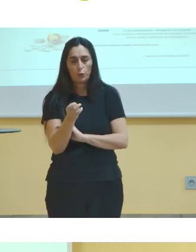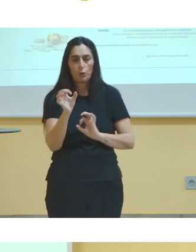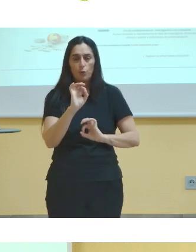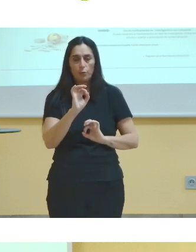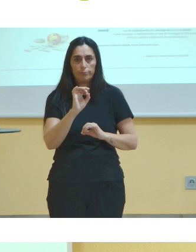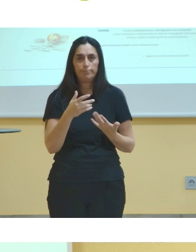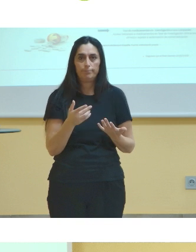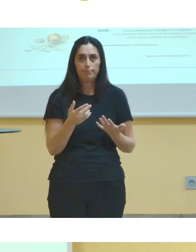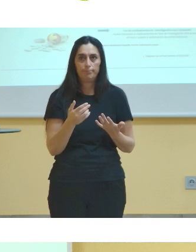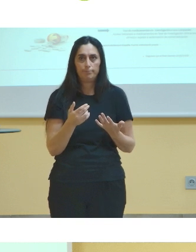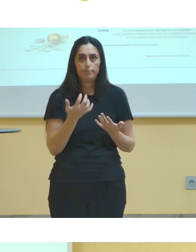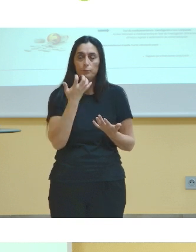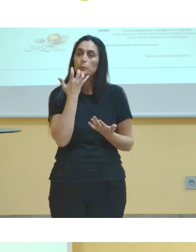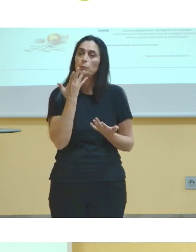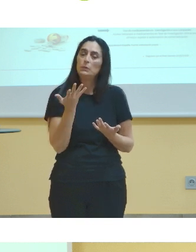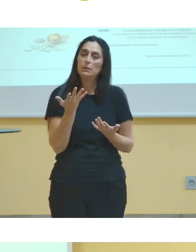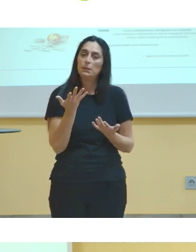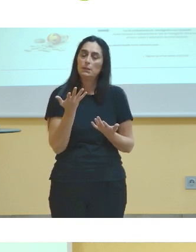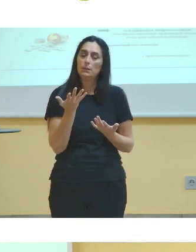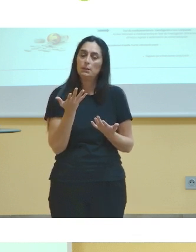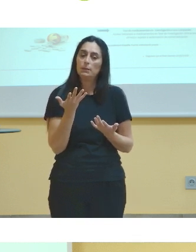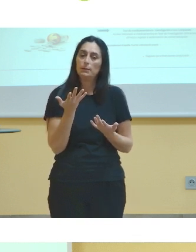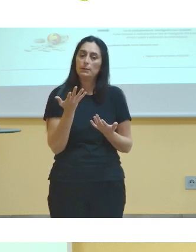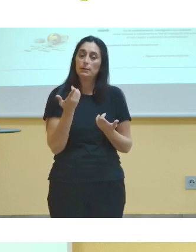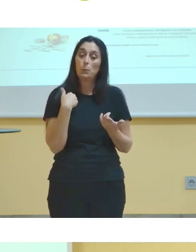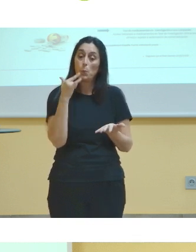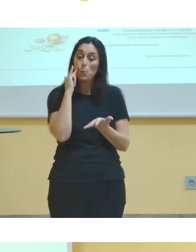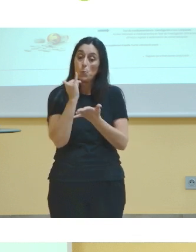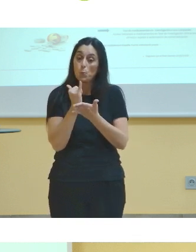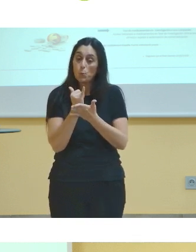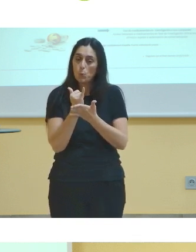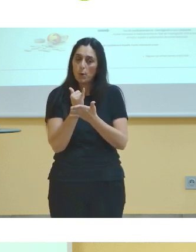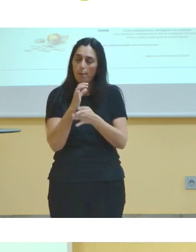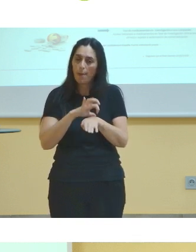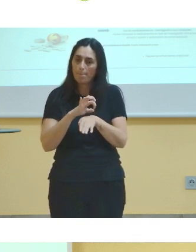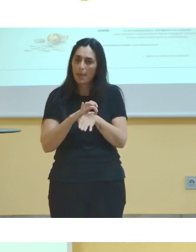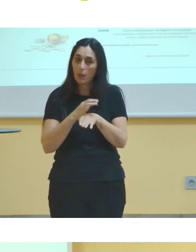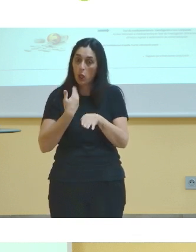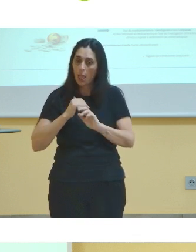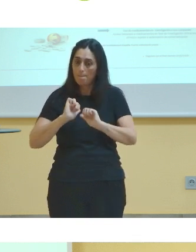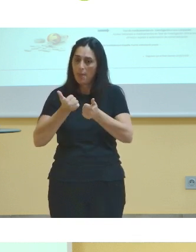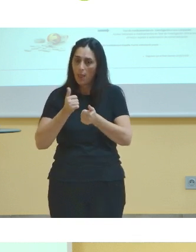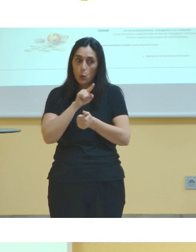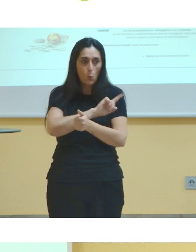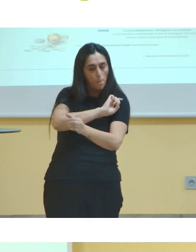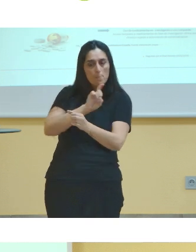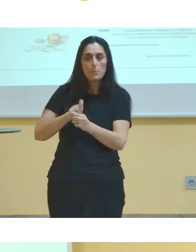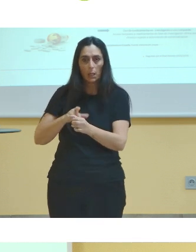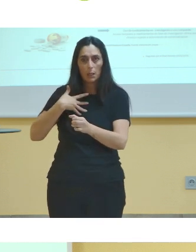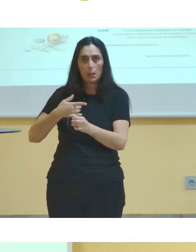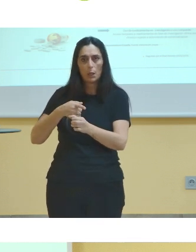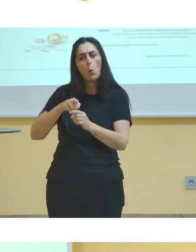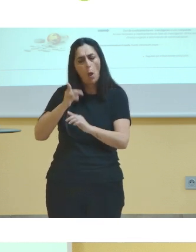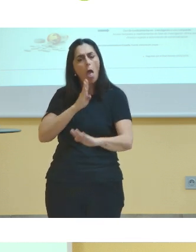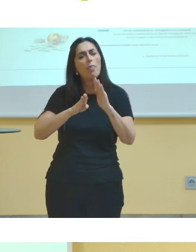O cuando hay un ensayo clínico en marcha y tú quieres sumarte a ese ensayo clínico, pues también hay otro